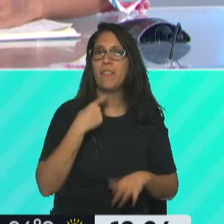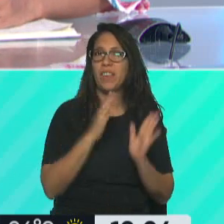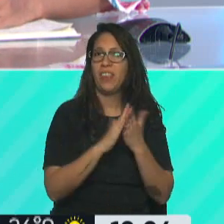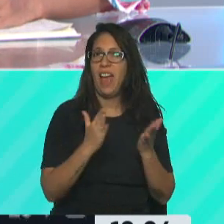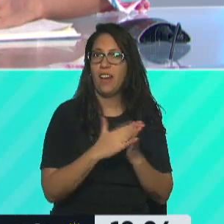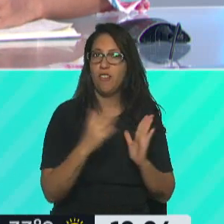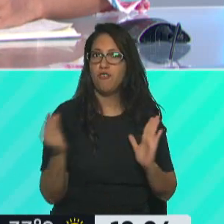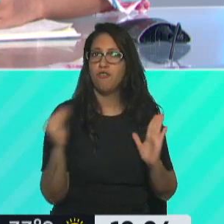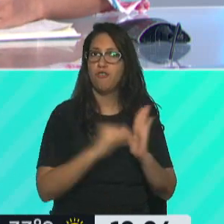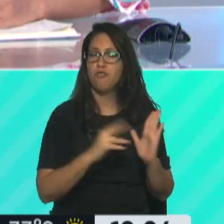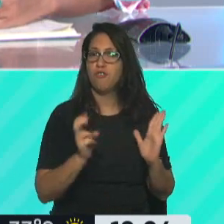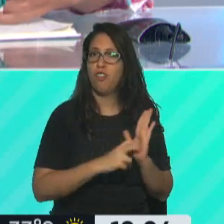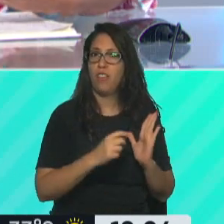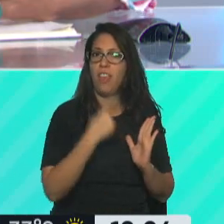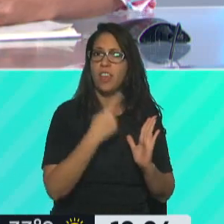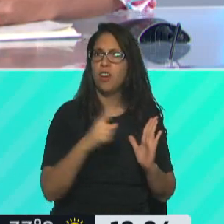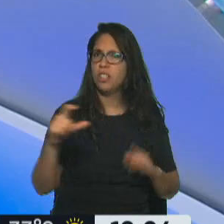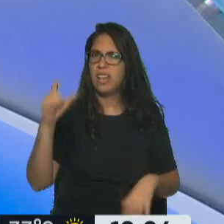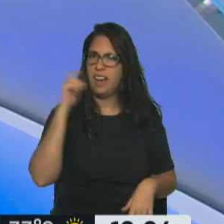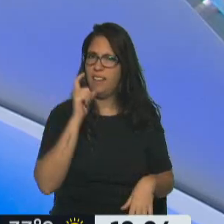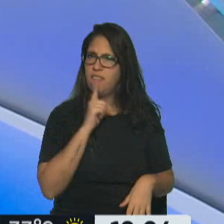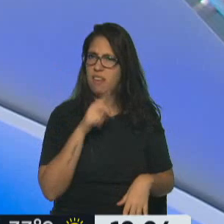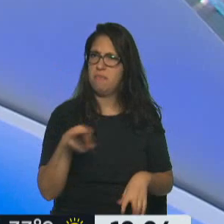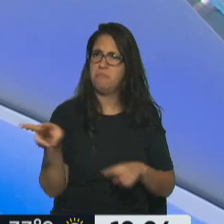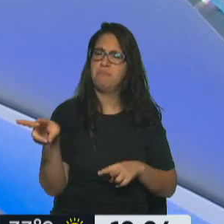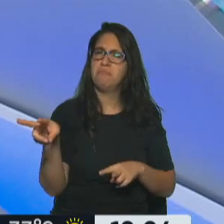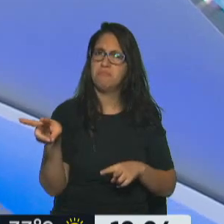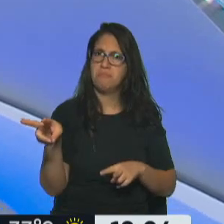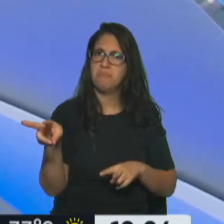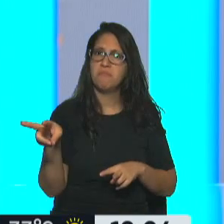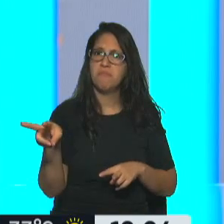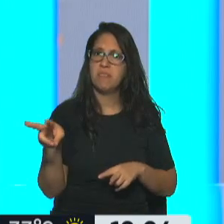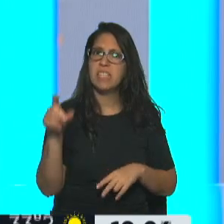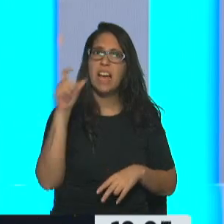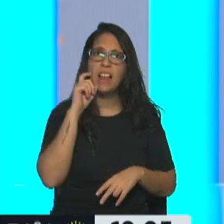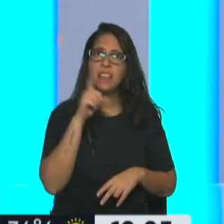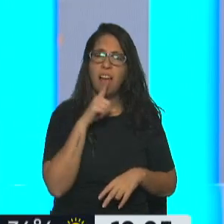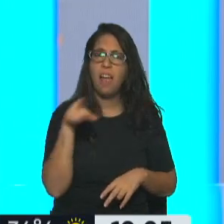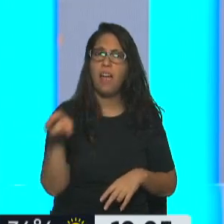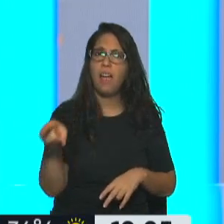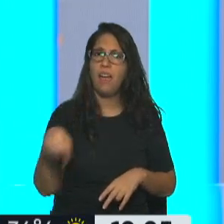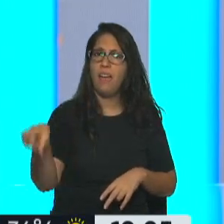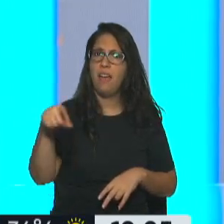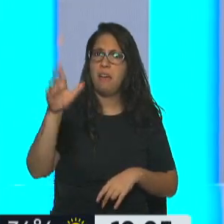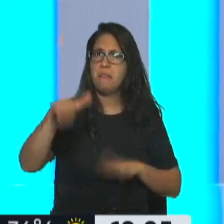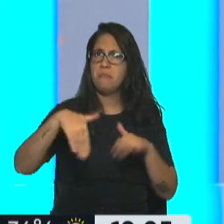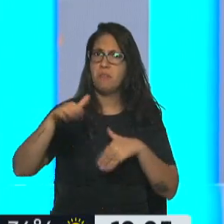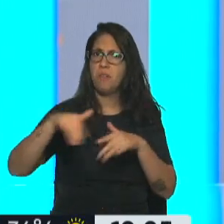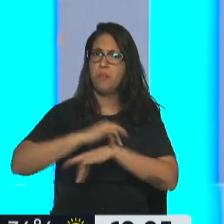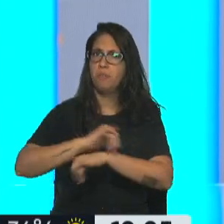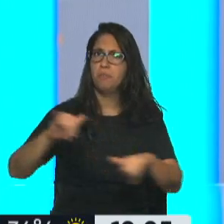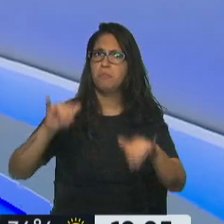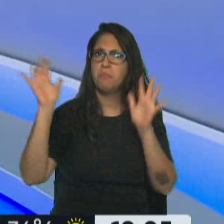dijo que le llamaba la atención que la cgt Es sturzenegger que la cgt llamara a un paro tan